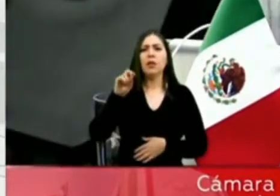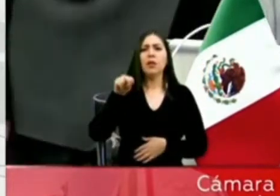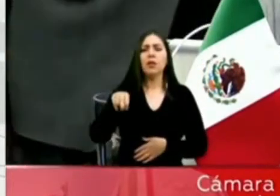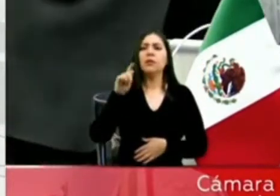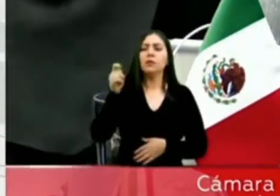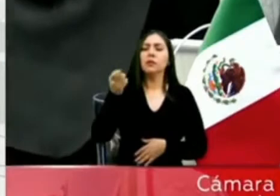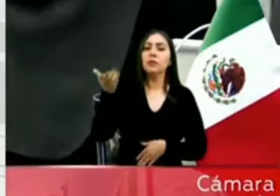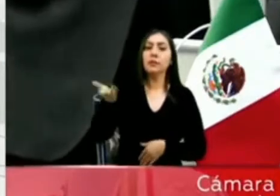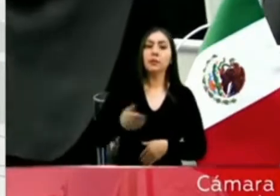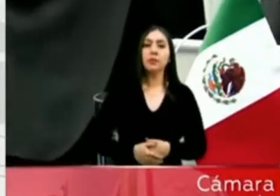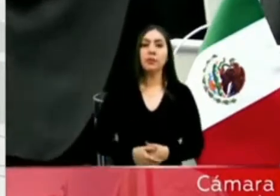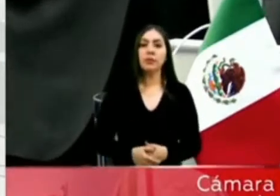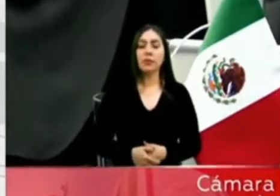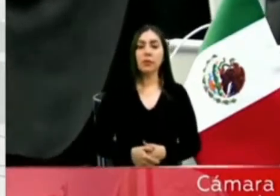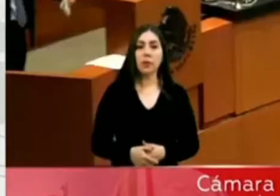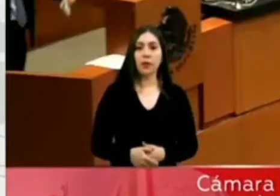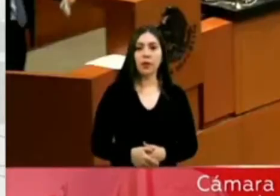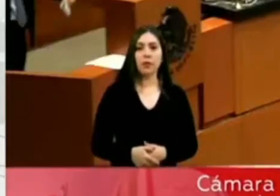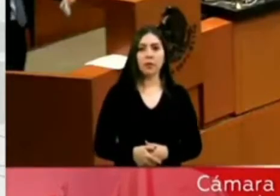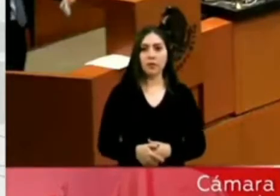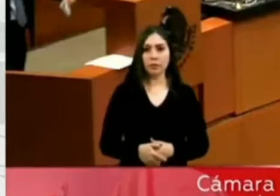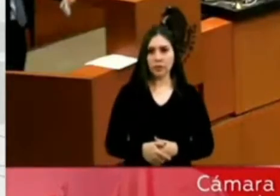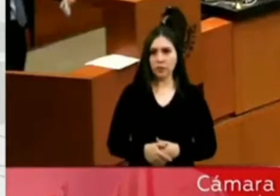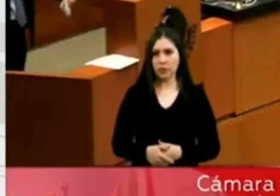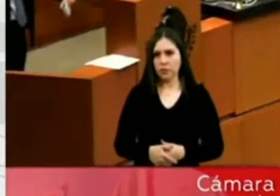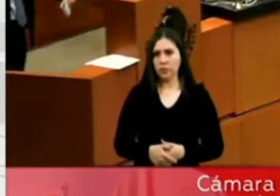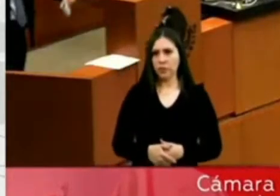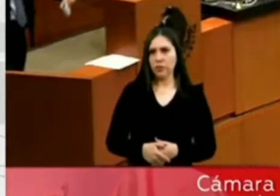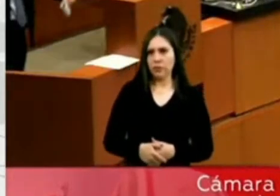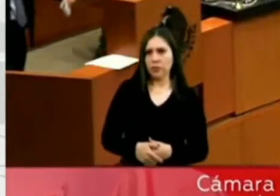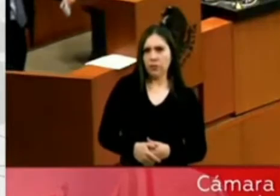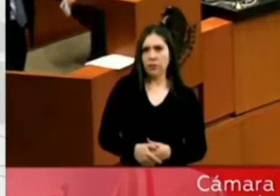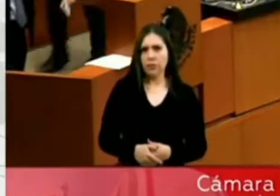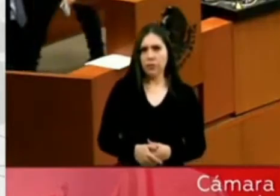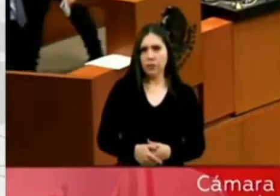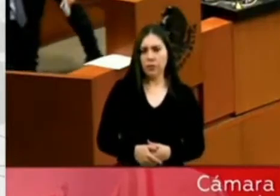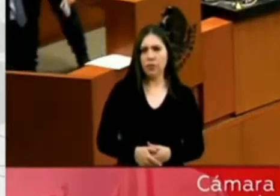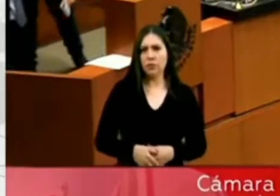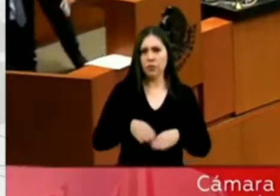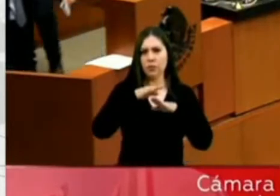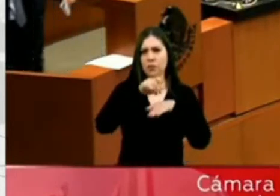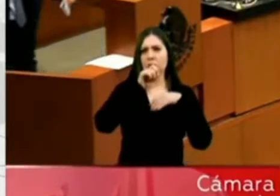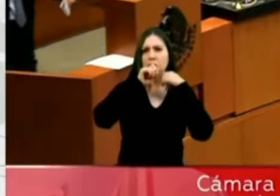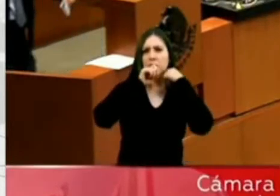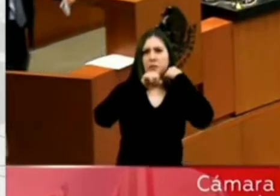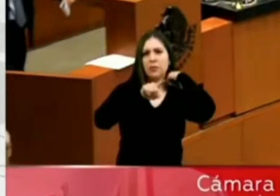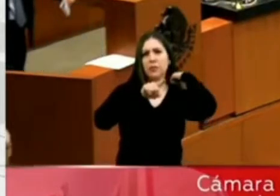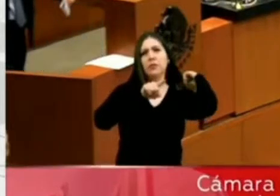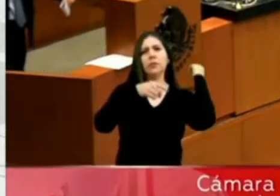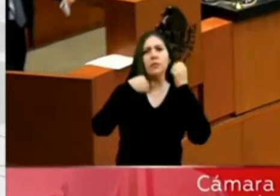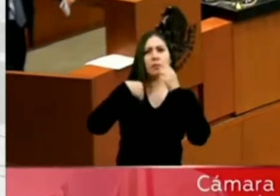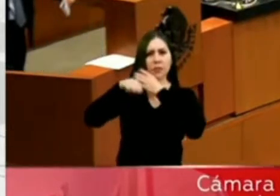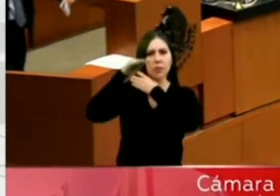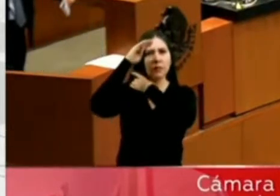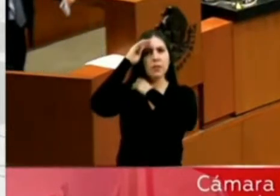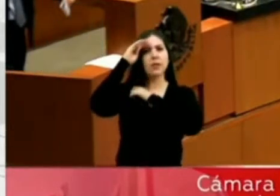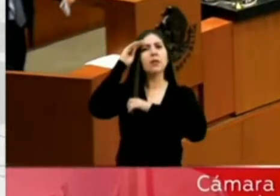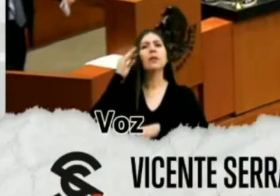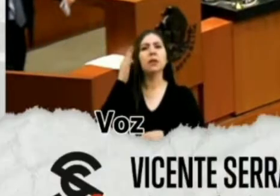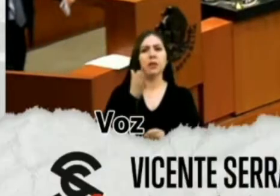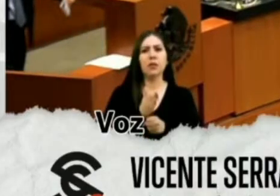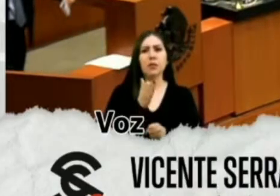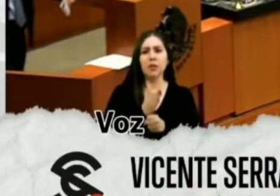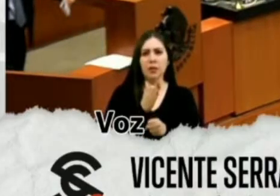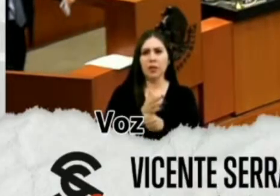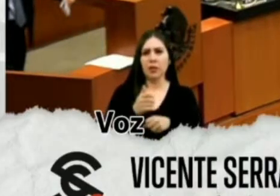querido Ricardo Sevilla, ya han elevado los de Movimiento Ciudadano el tono, dicen que hay una crisis política, lo que